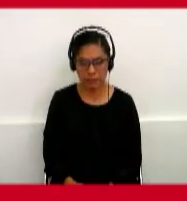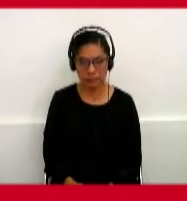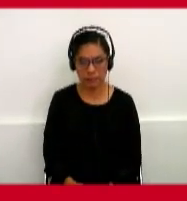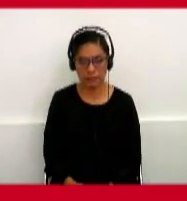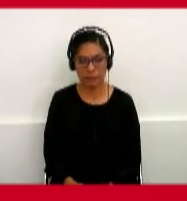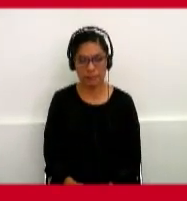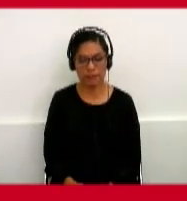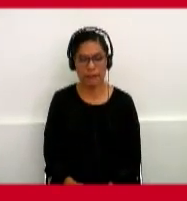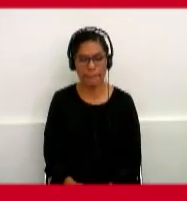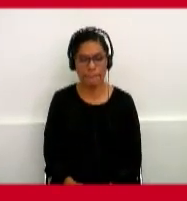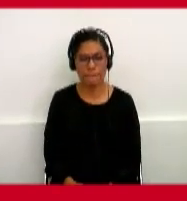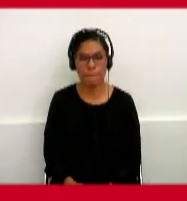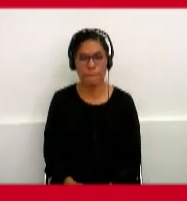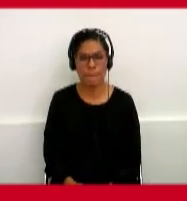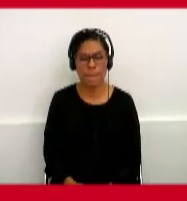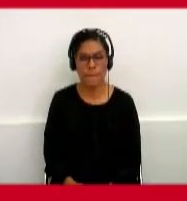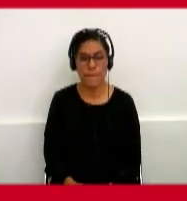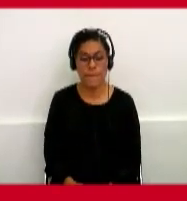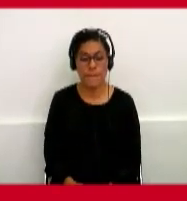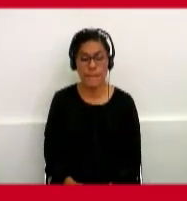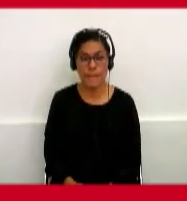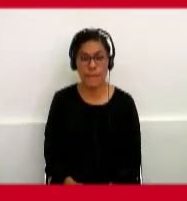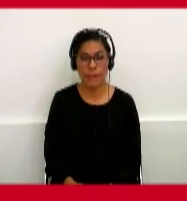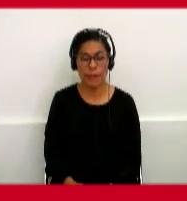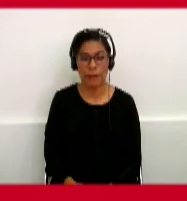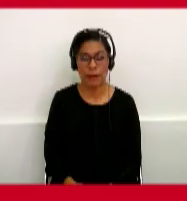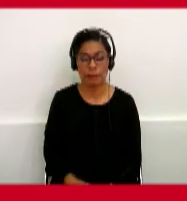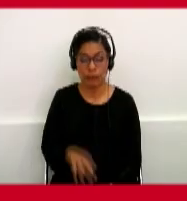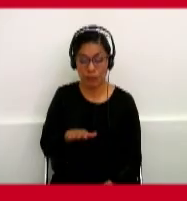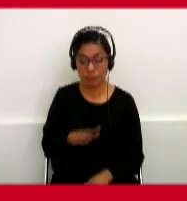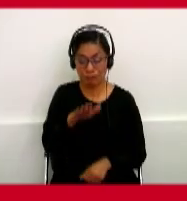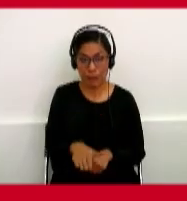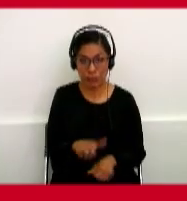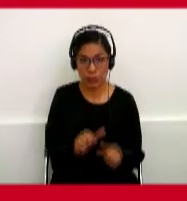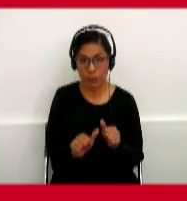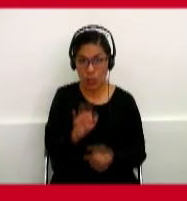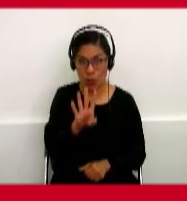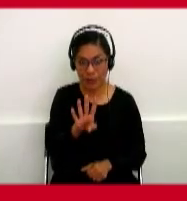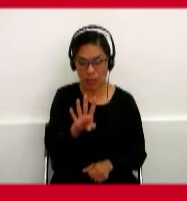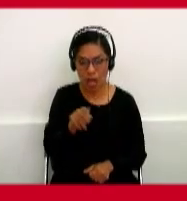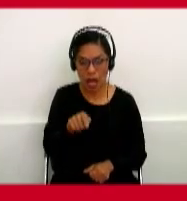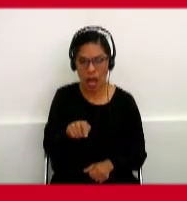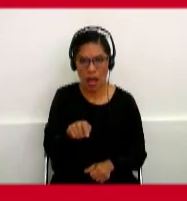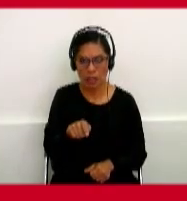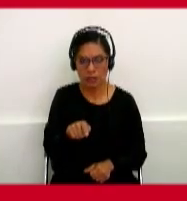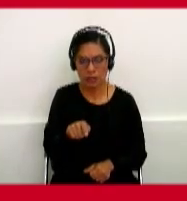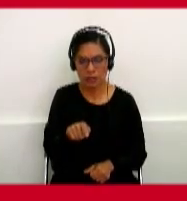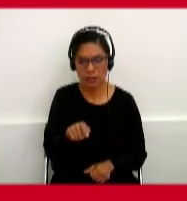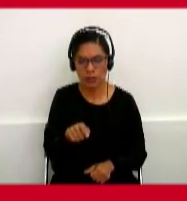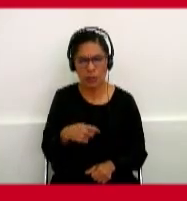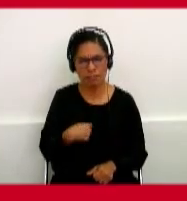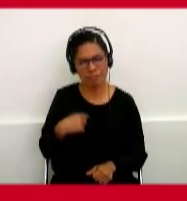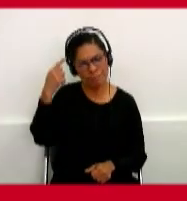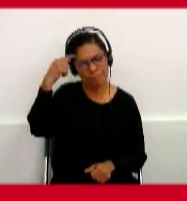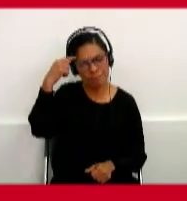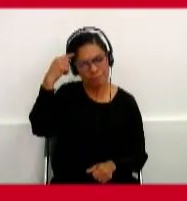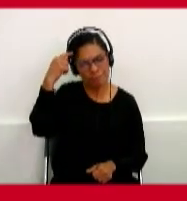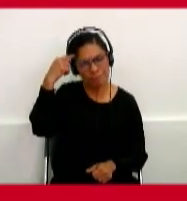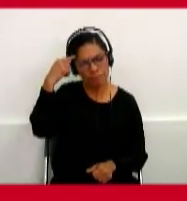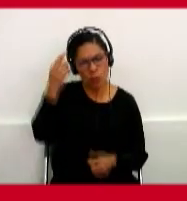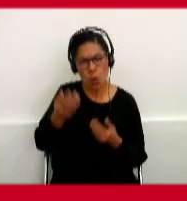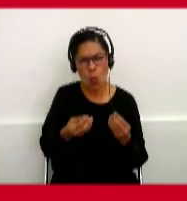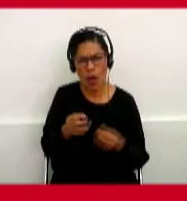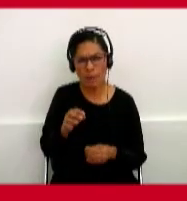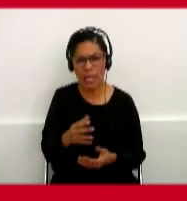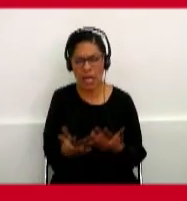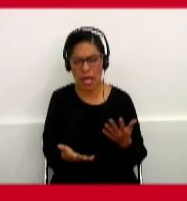Bueno, como cuarto paso, si bien yo menciono cuáles son los criterios de validación y menciono que un criterio